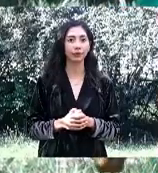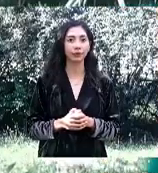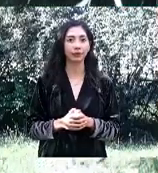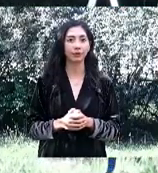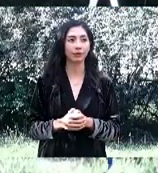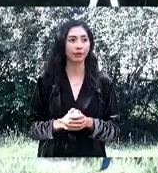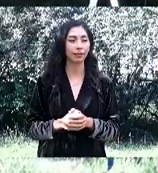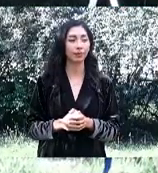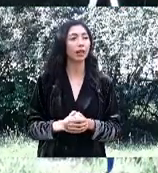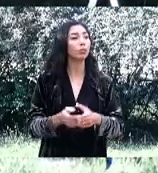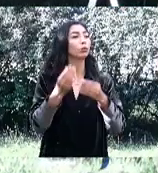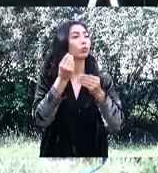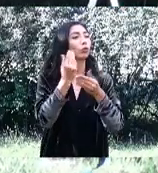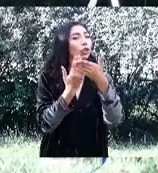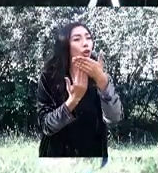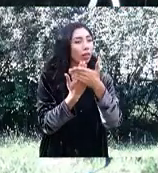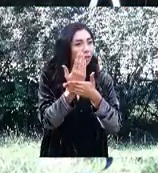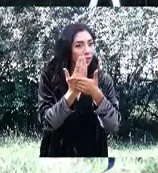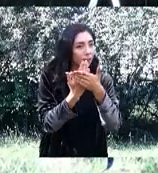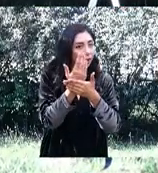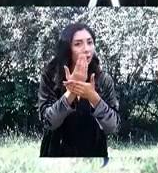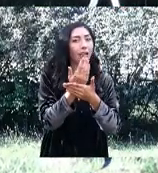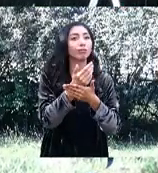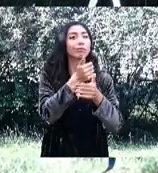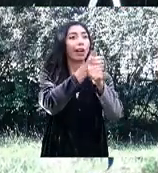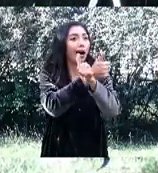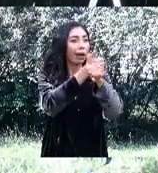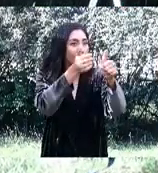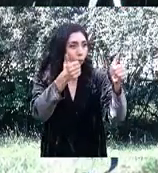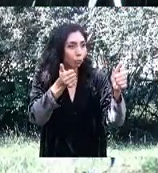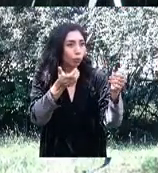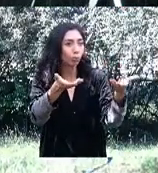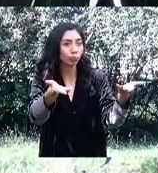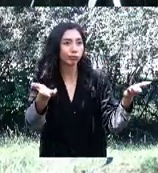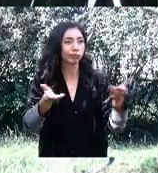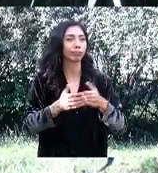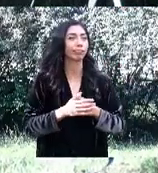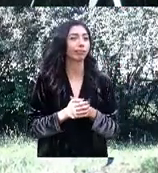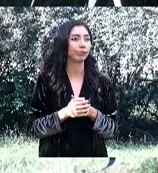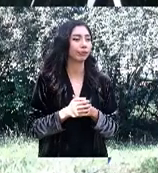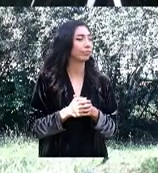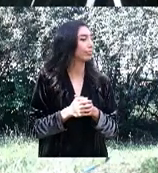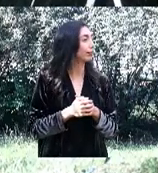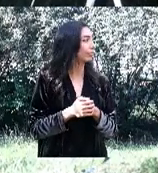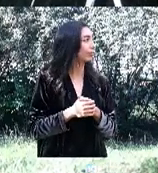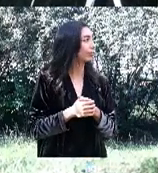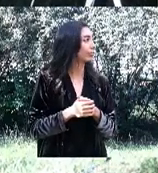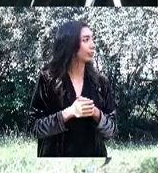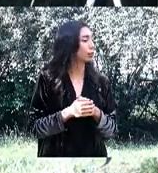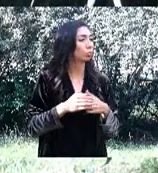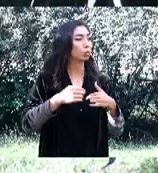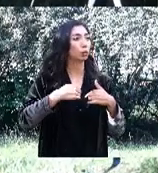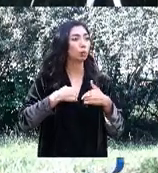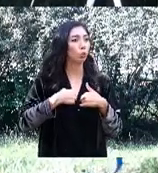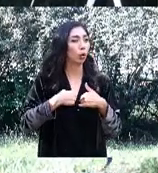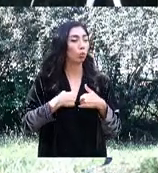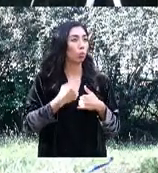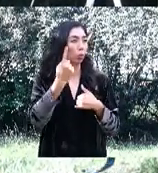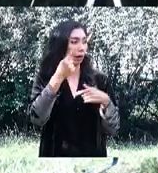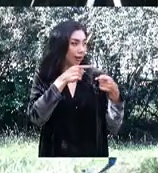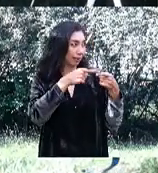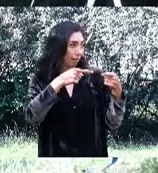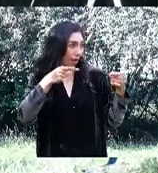palabras Muy buenos días a todas y a todos e llevo solo una